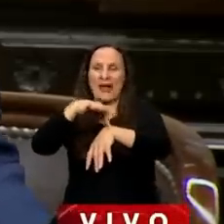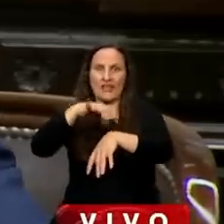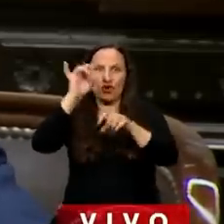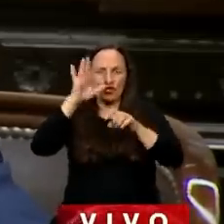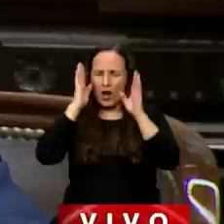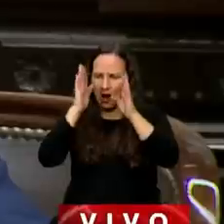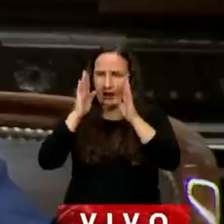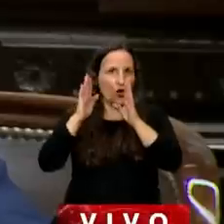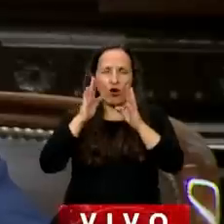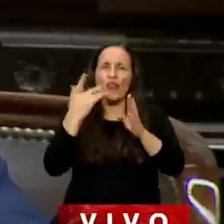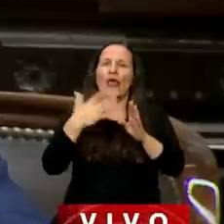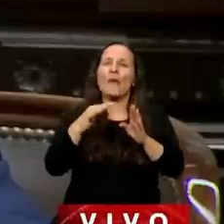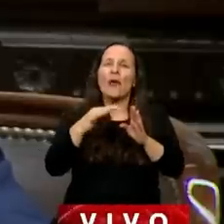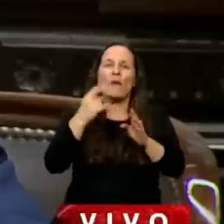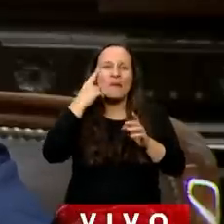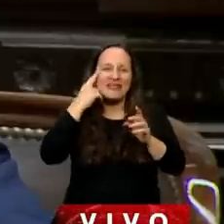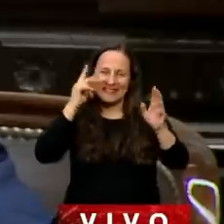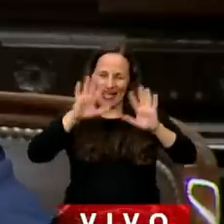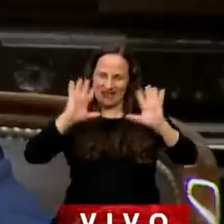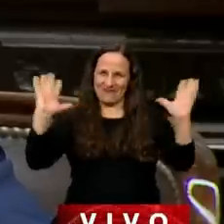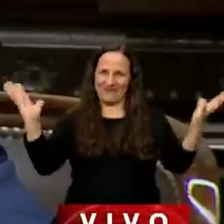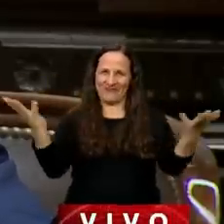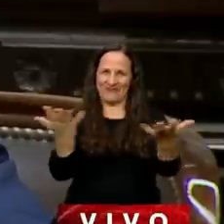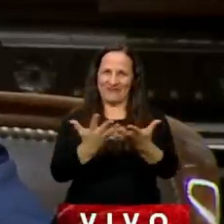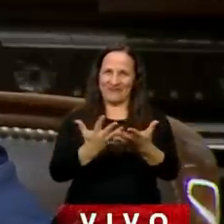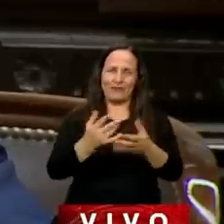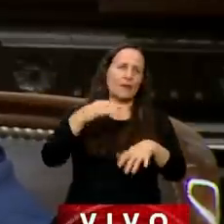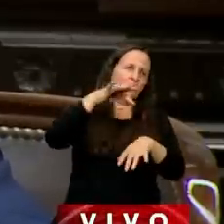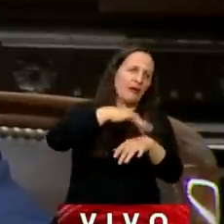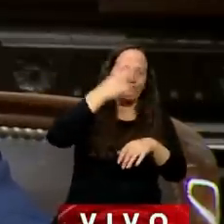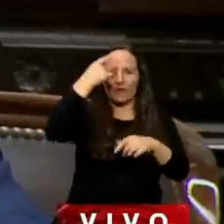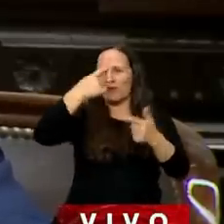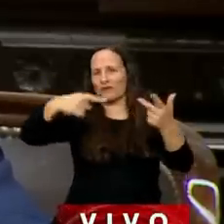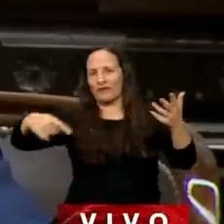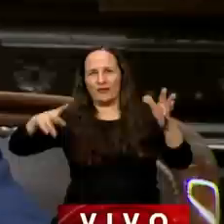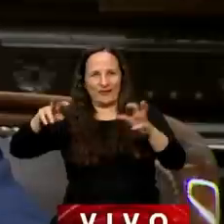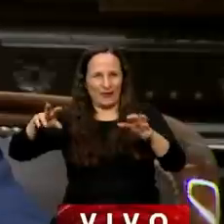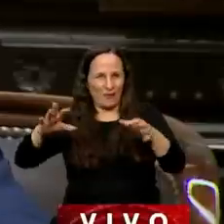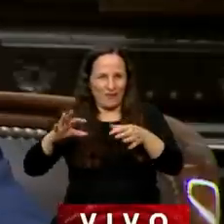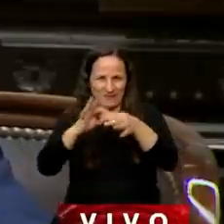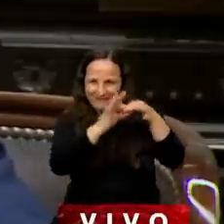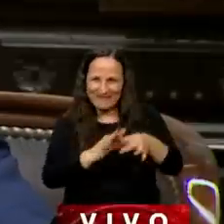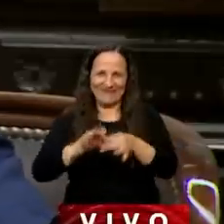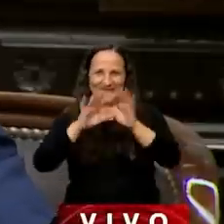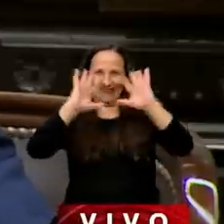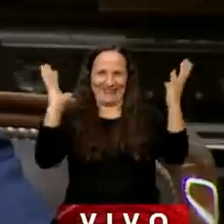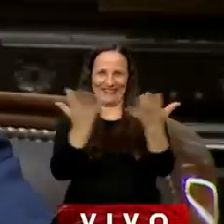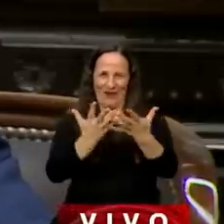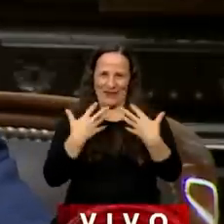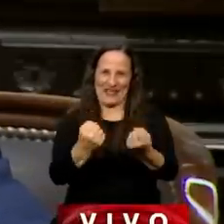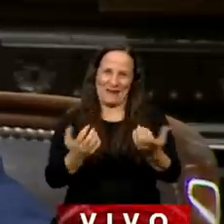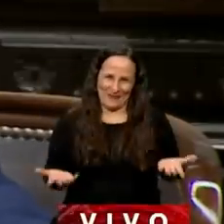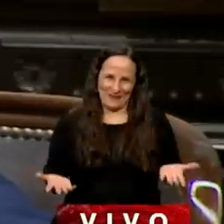visión sistémica del sistema. Y esto también vale para lo siguiente.